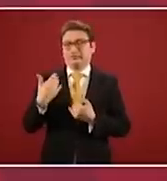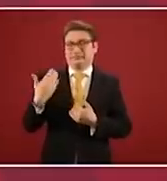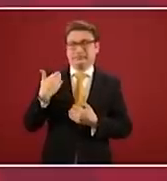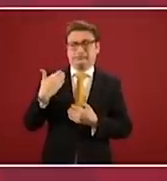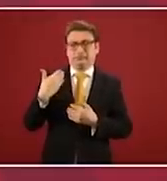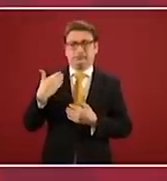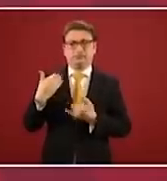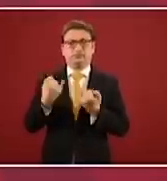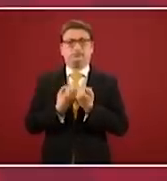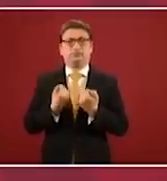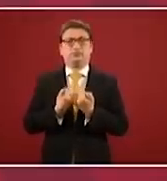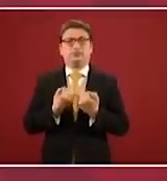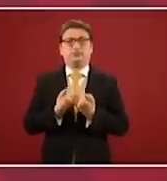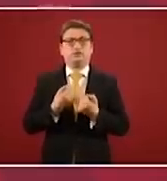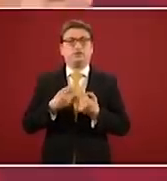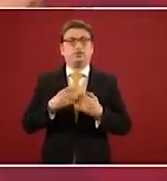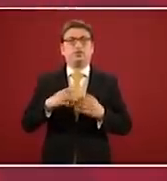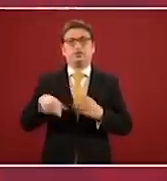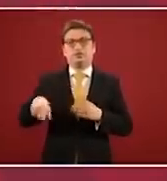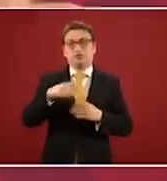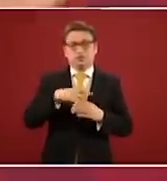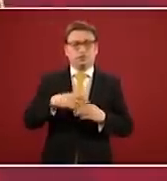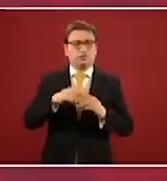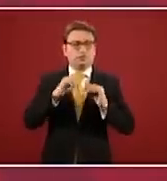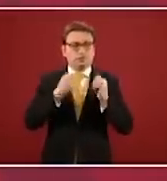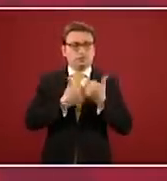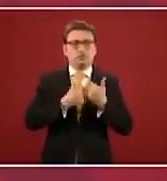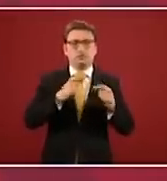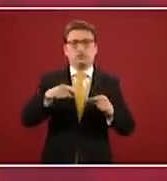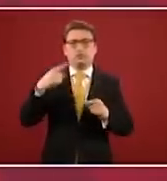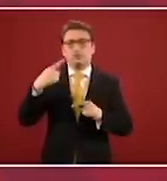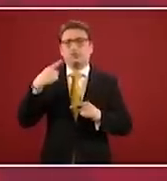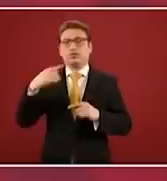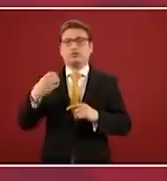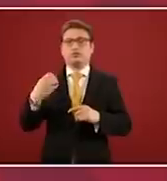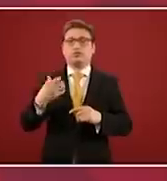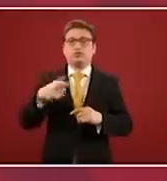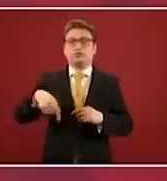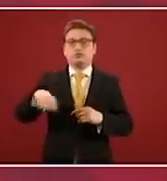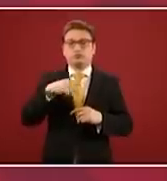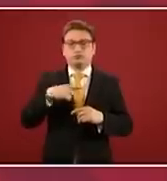recientemente, organismos de la sociedad civil para combatir la corrupción,